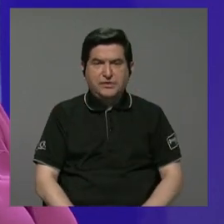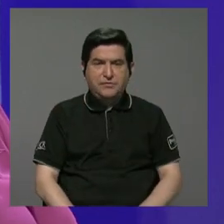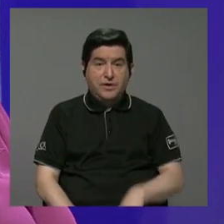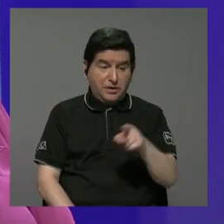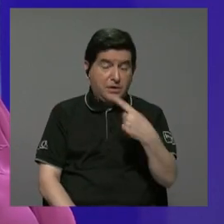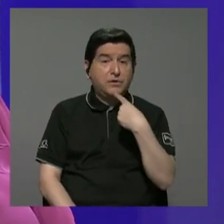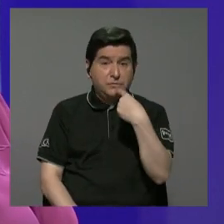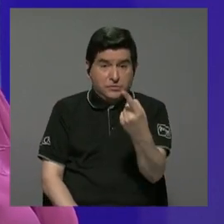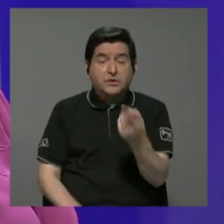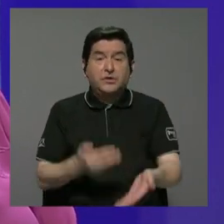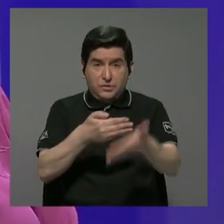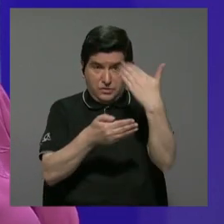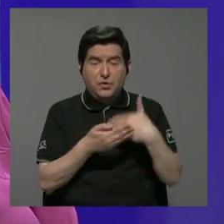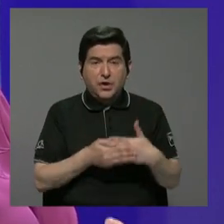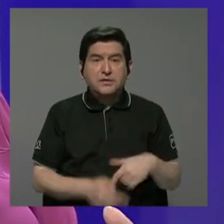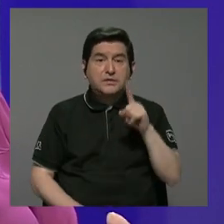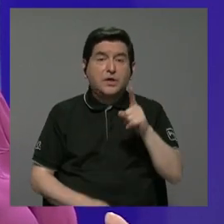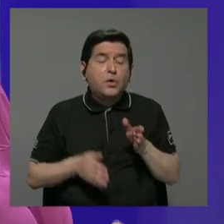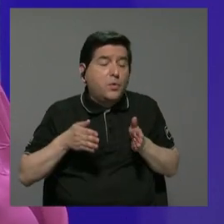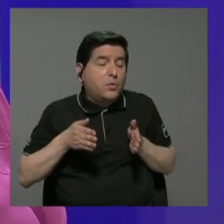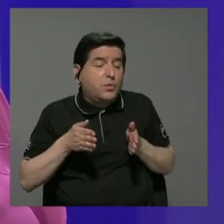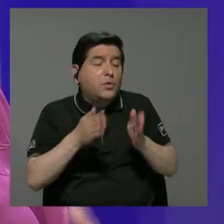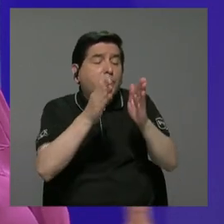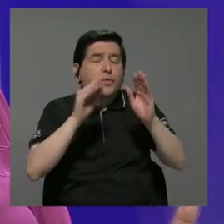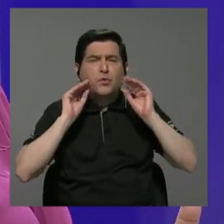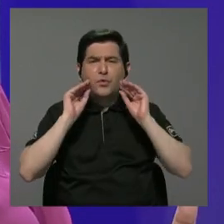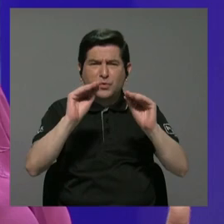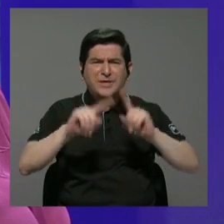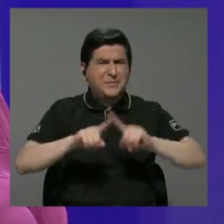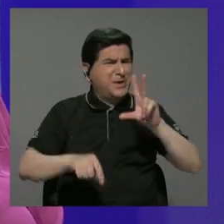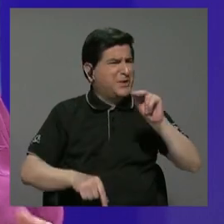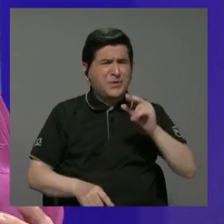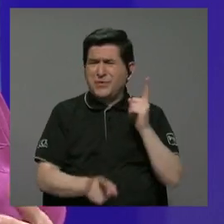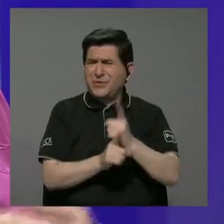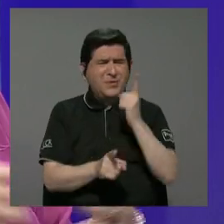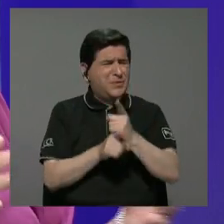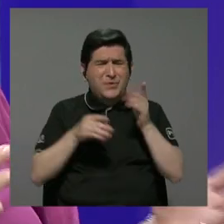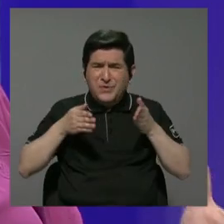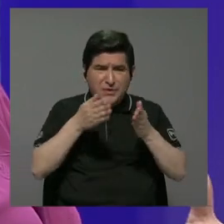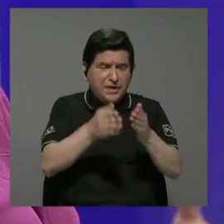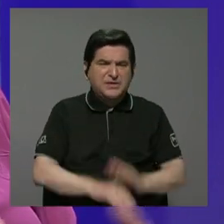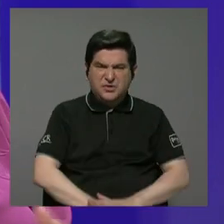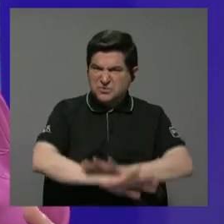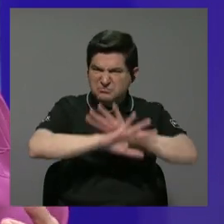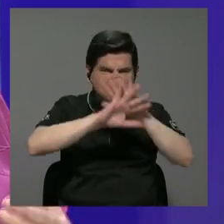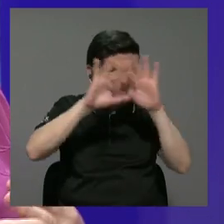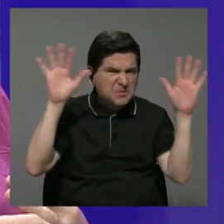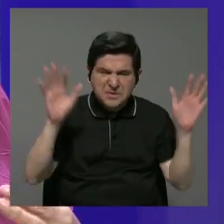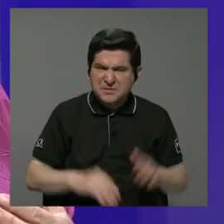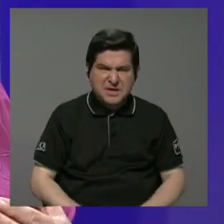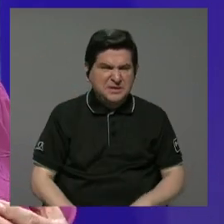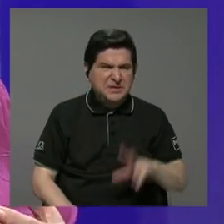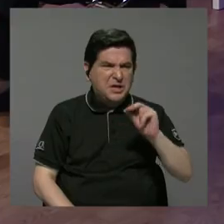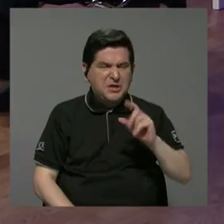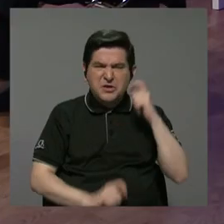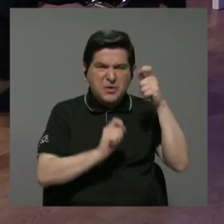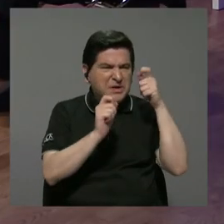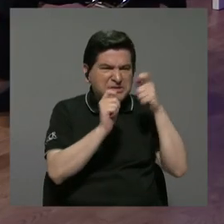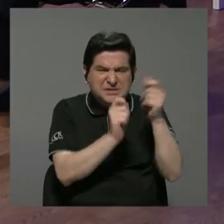lo señala, hay una ruta de la educación que no es una ruta, ahí no hay transparencia, no hay